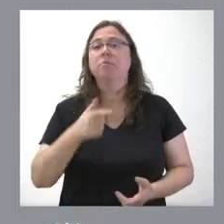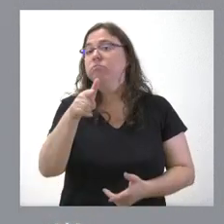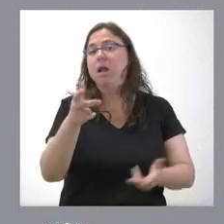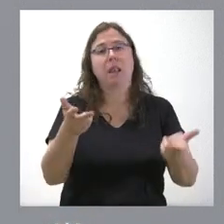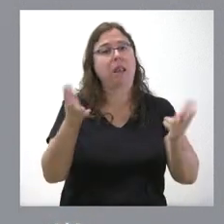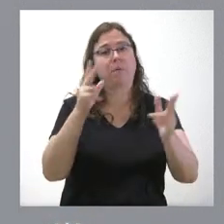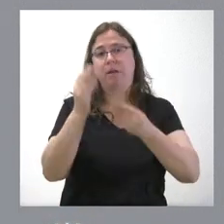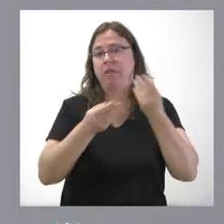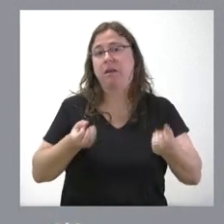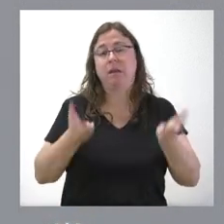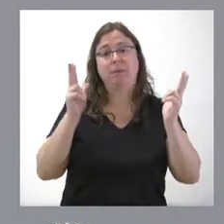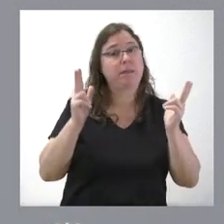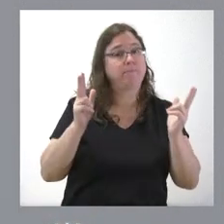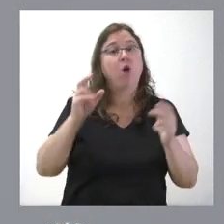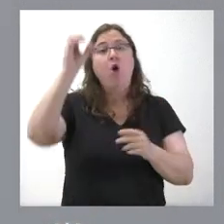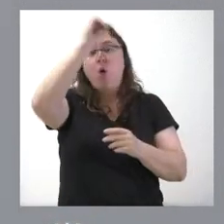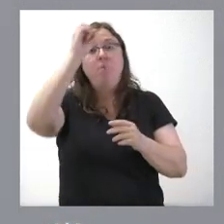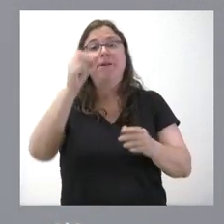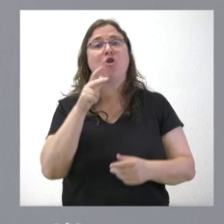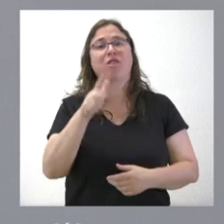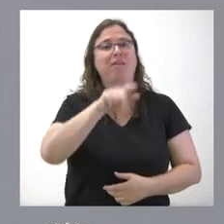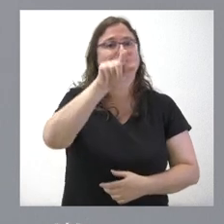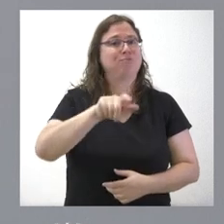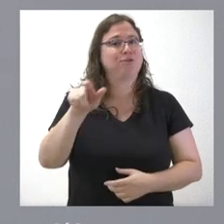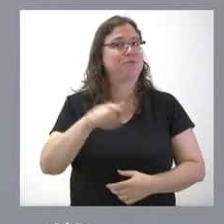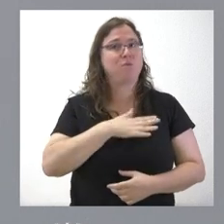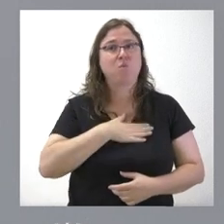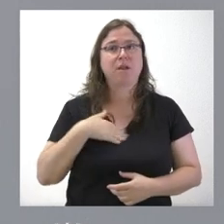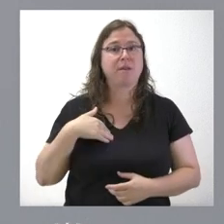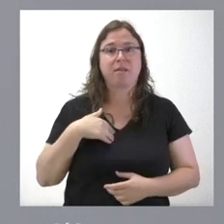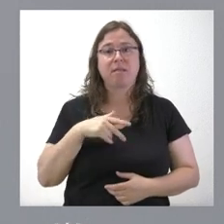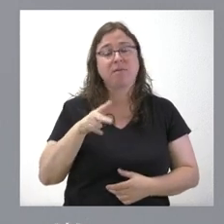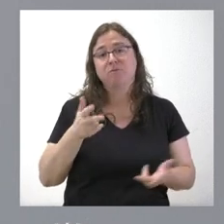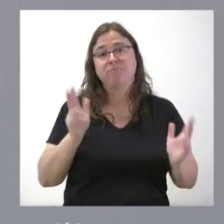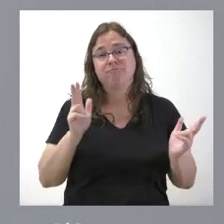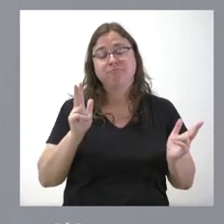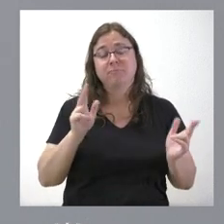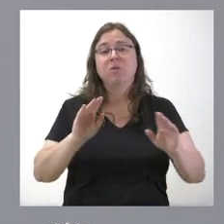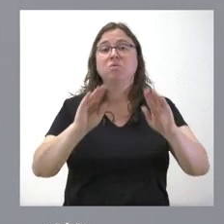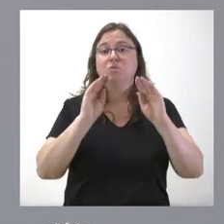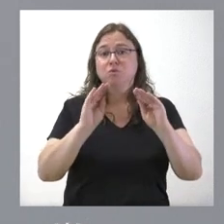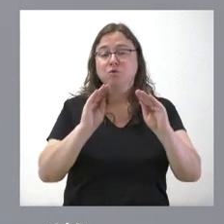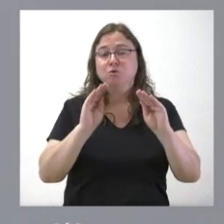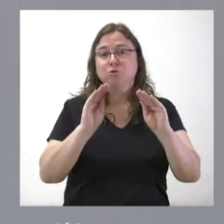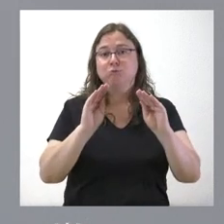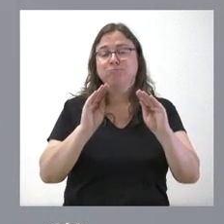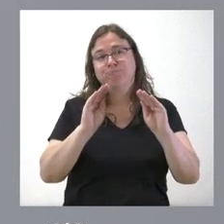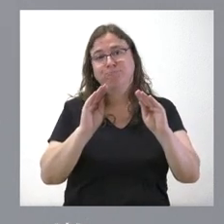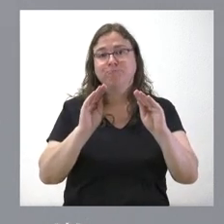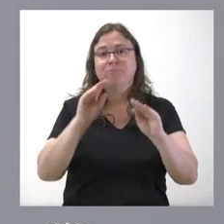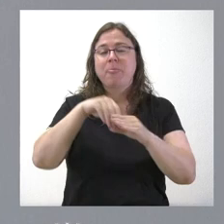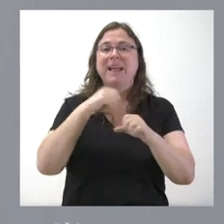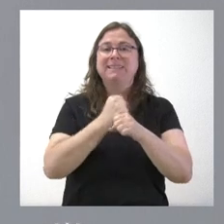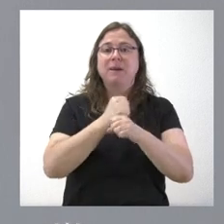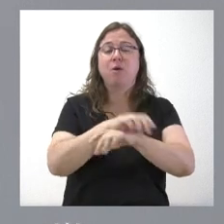poder hacerlas porque la libertad de opinar es un derecho que tiene cualquier ciudadano y lo que sí que forma parte del trabajo del